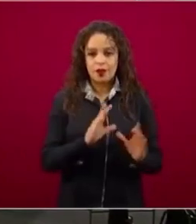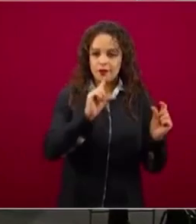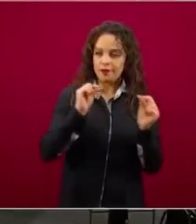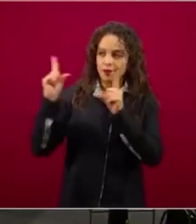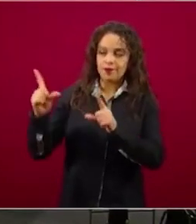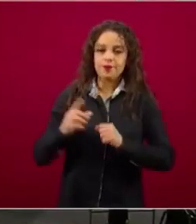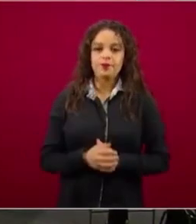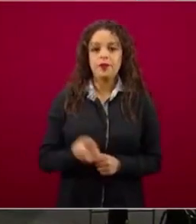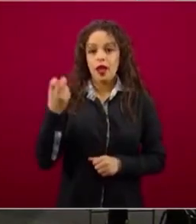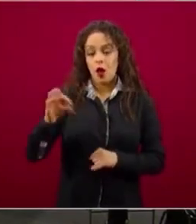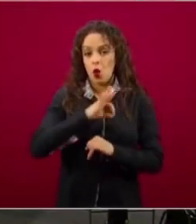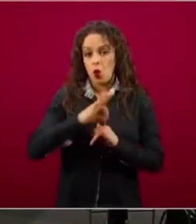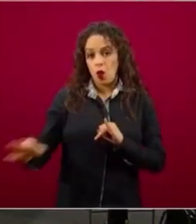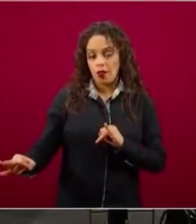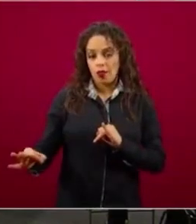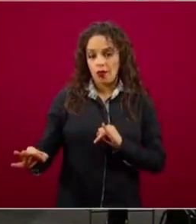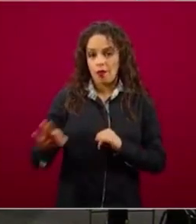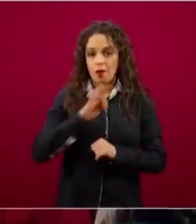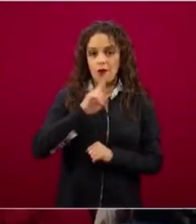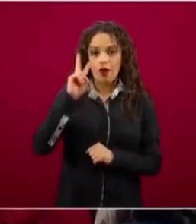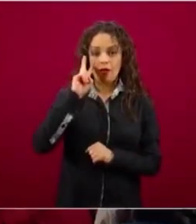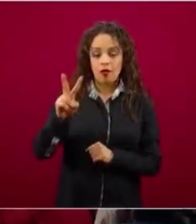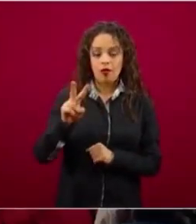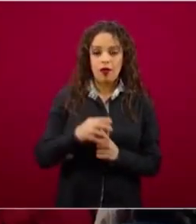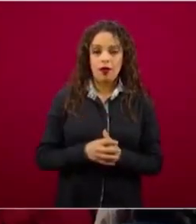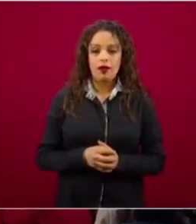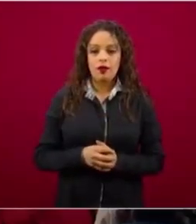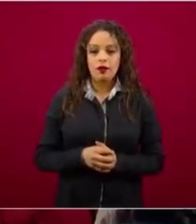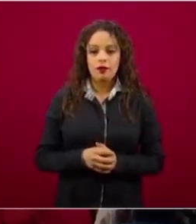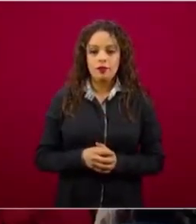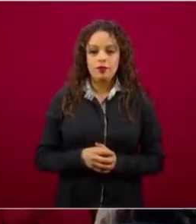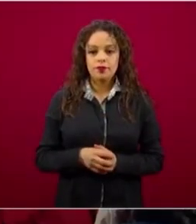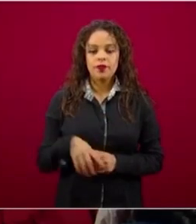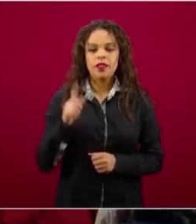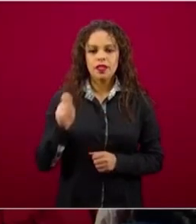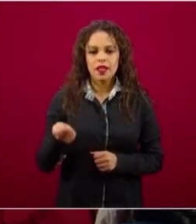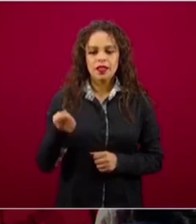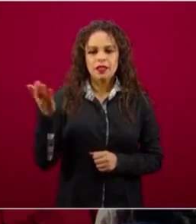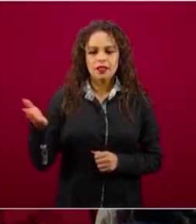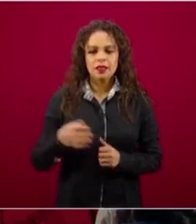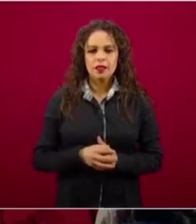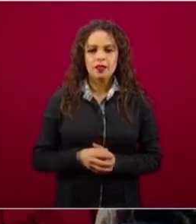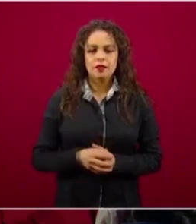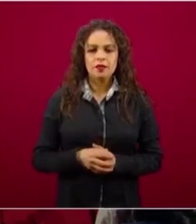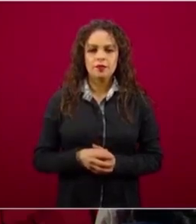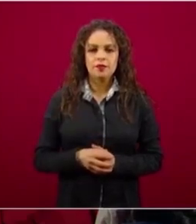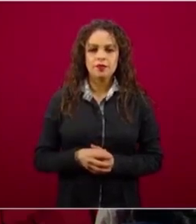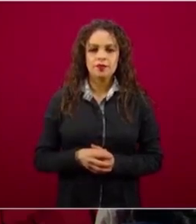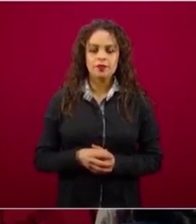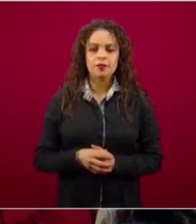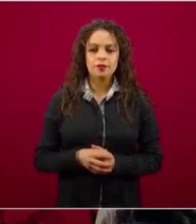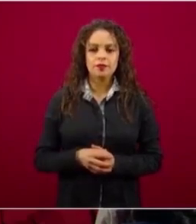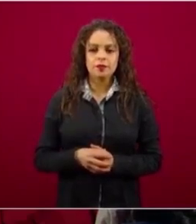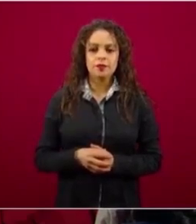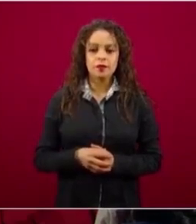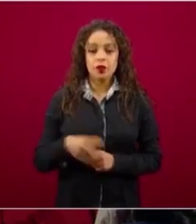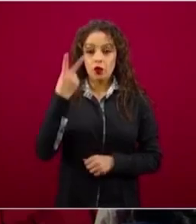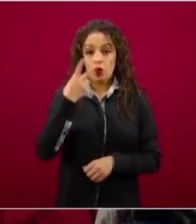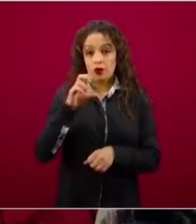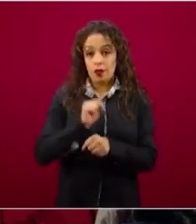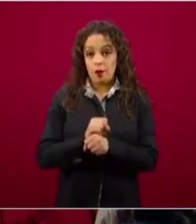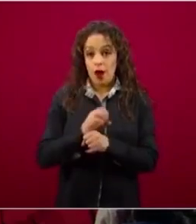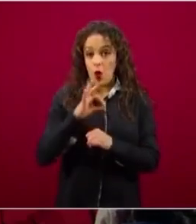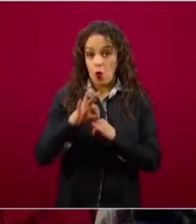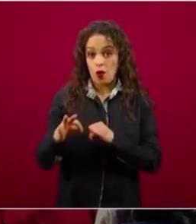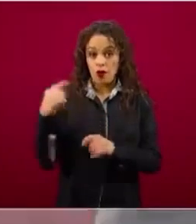de las últimas dos semanas a la última semana por estado ya solamente